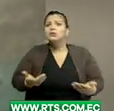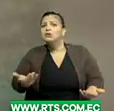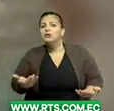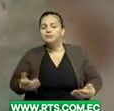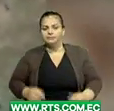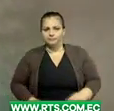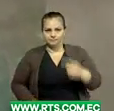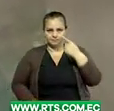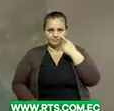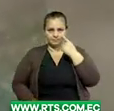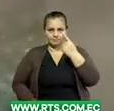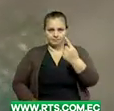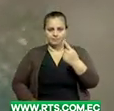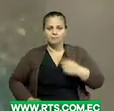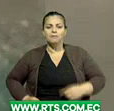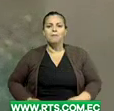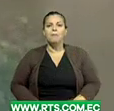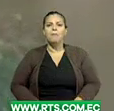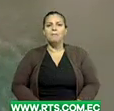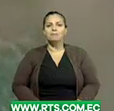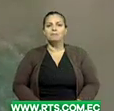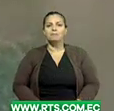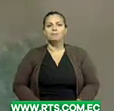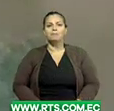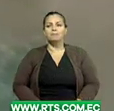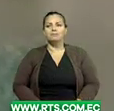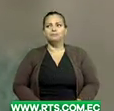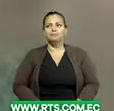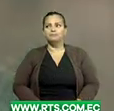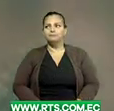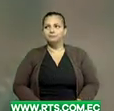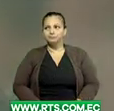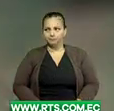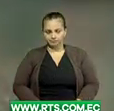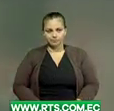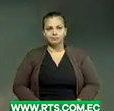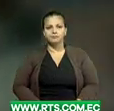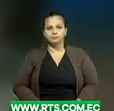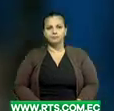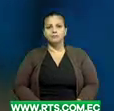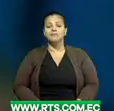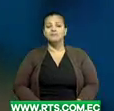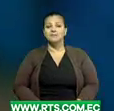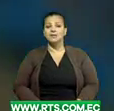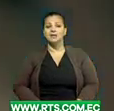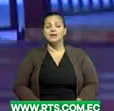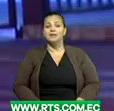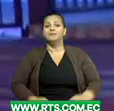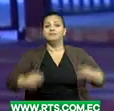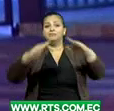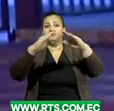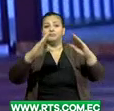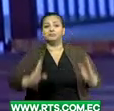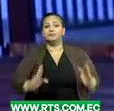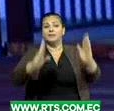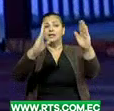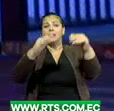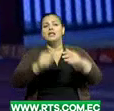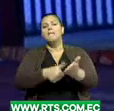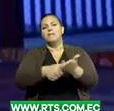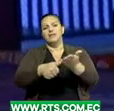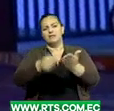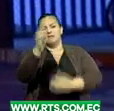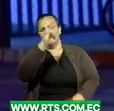interior de una casa de salud, los agentes de Latina Seade procedían a realizar el levantamiento del cadáver, mientras que los